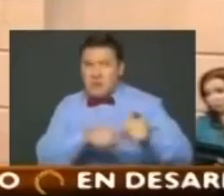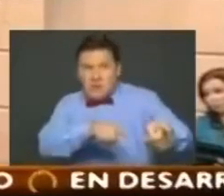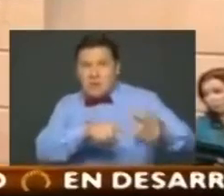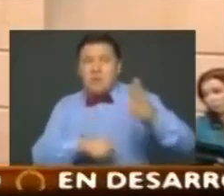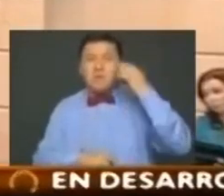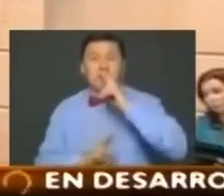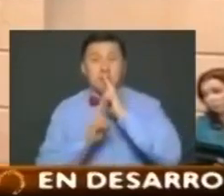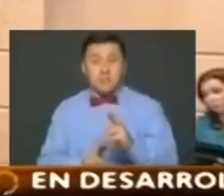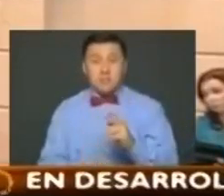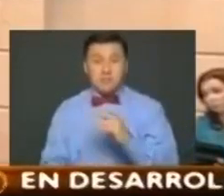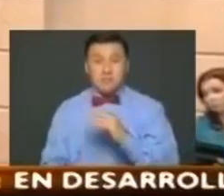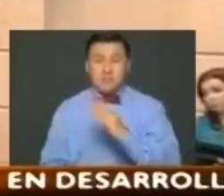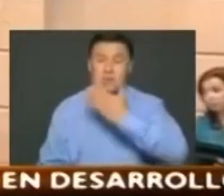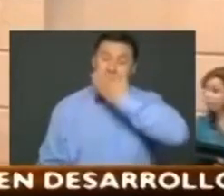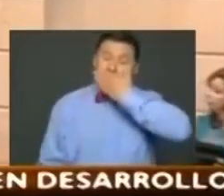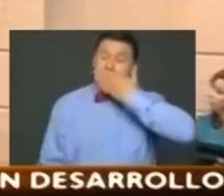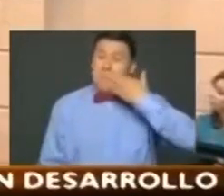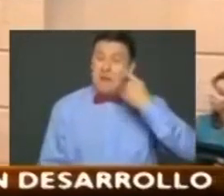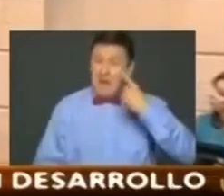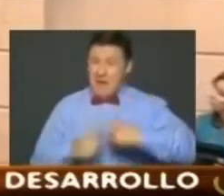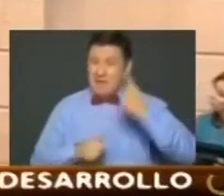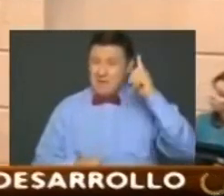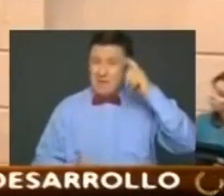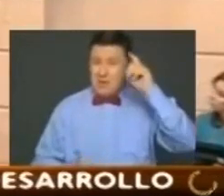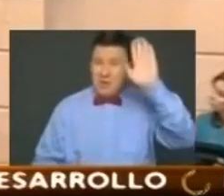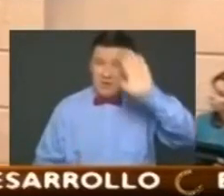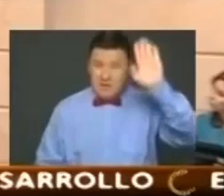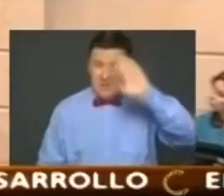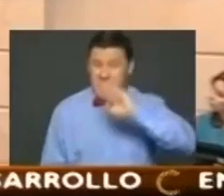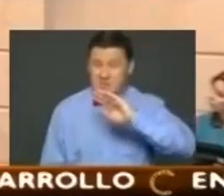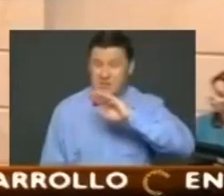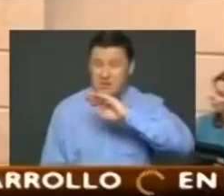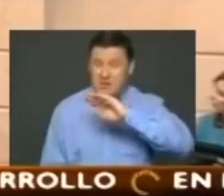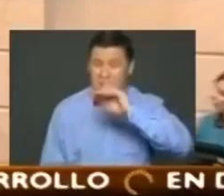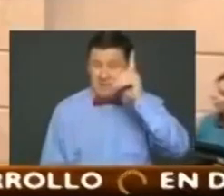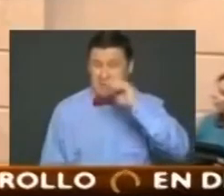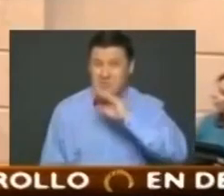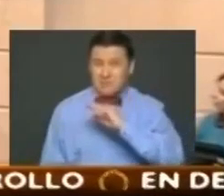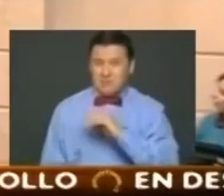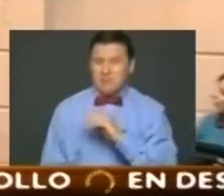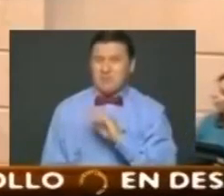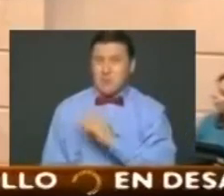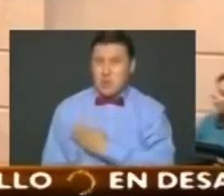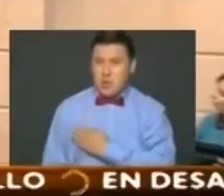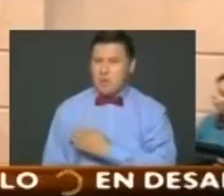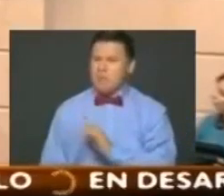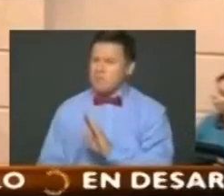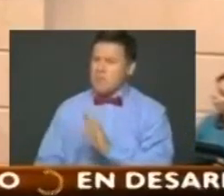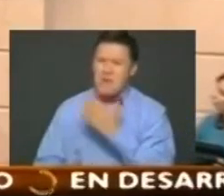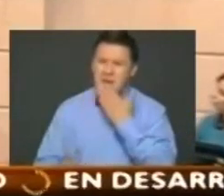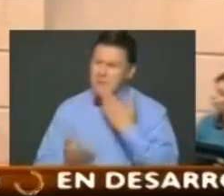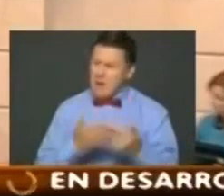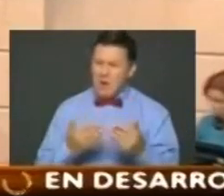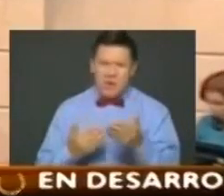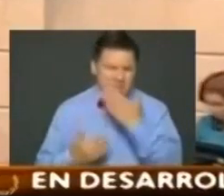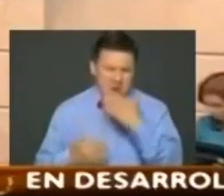entonces gobernador es que la mejor táctica contra los paramilitares era crear asociaciones Convivir.